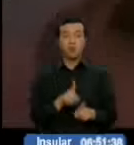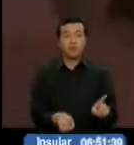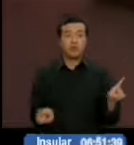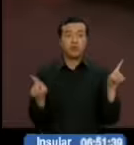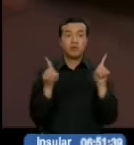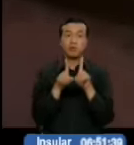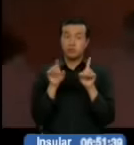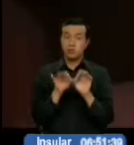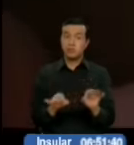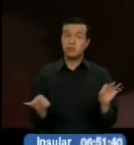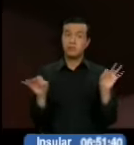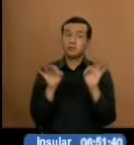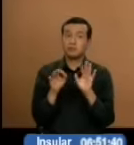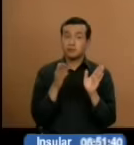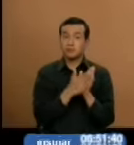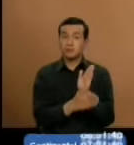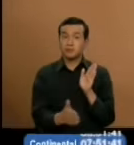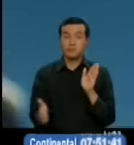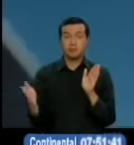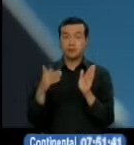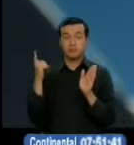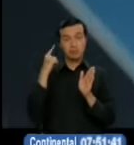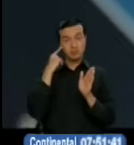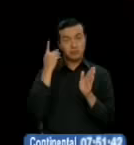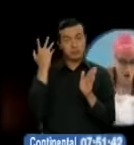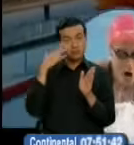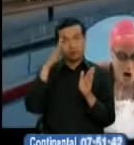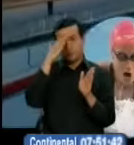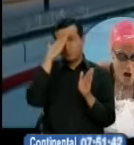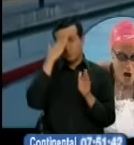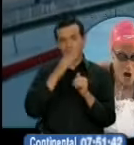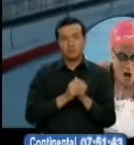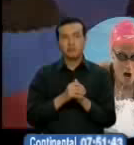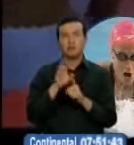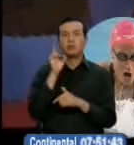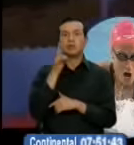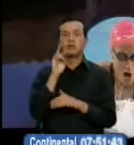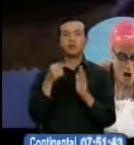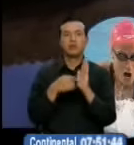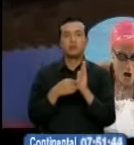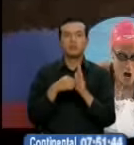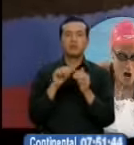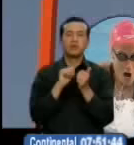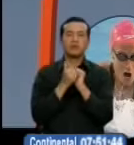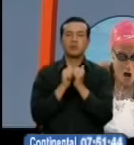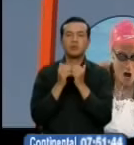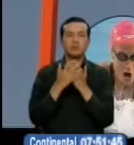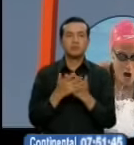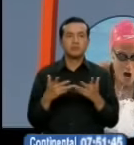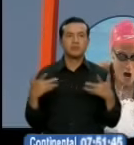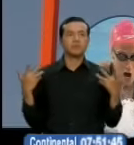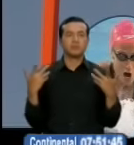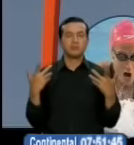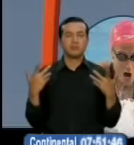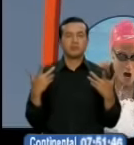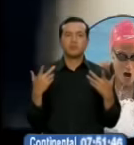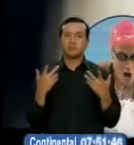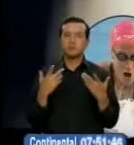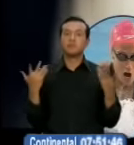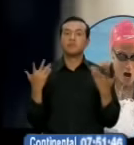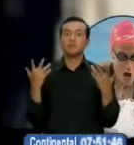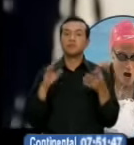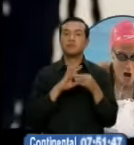y datos importantes que debemos conocer. Y es que 17.000 deportistas formarán parte de esta edición de